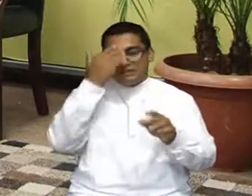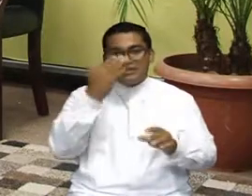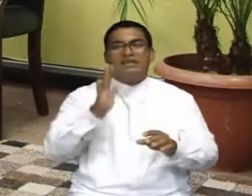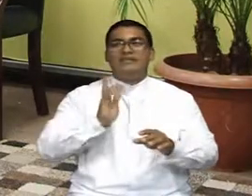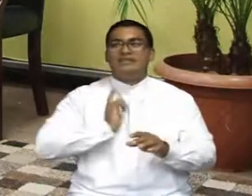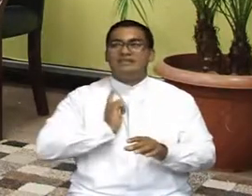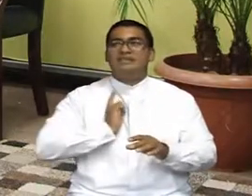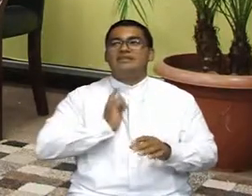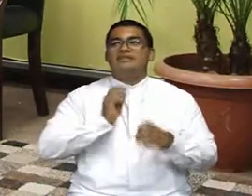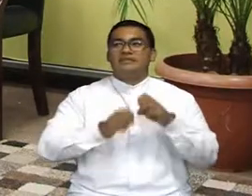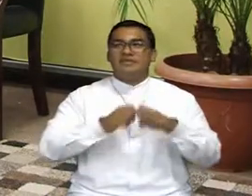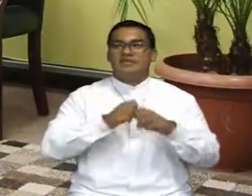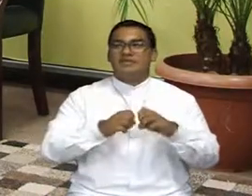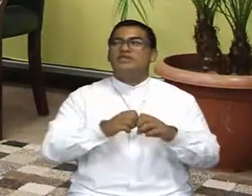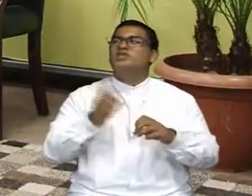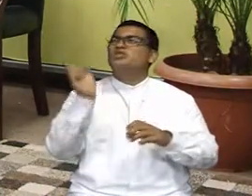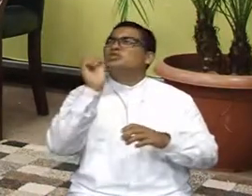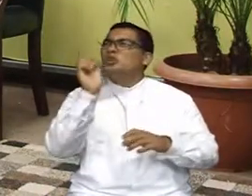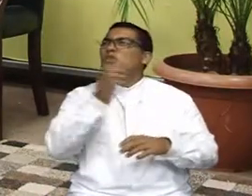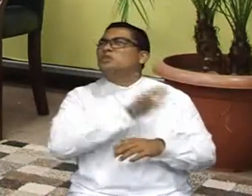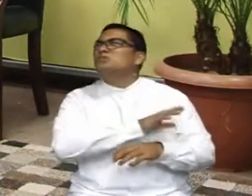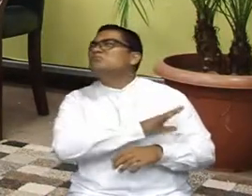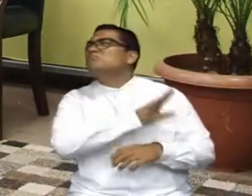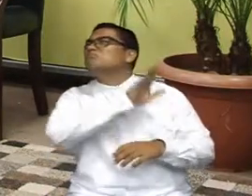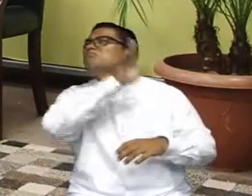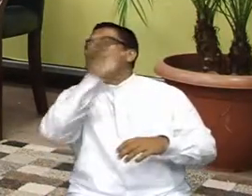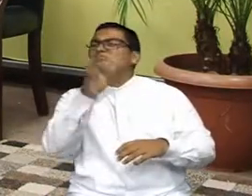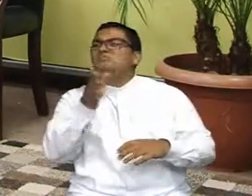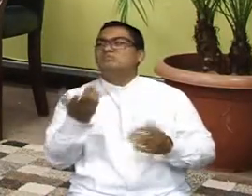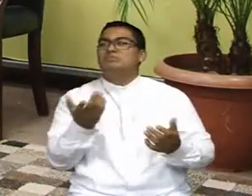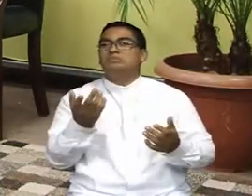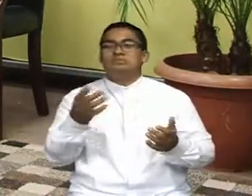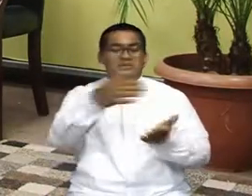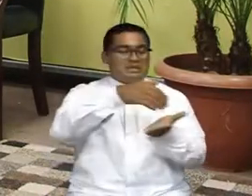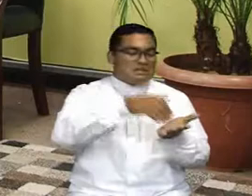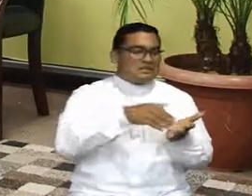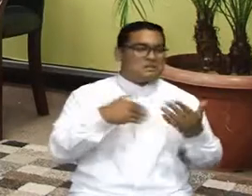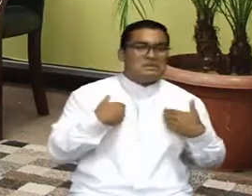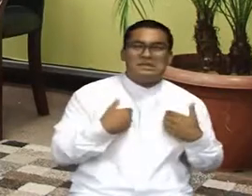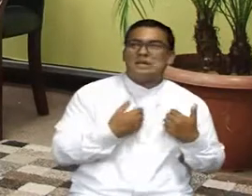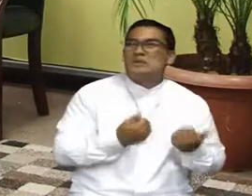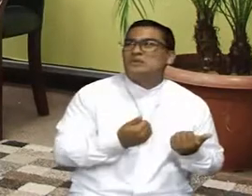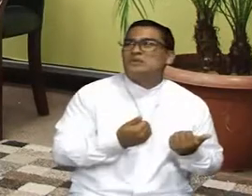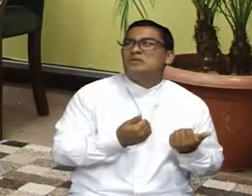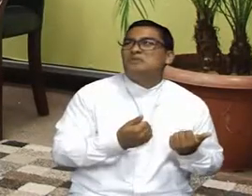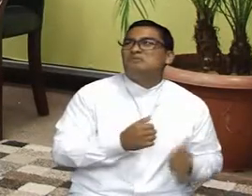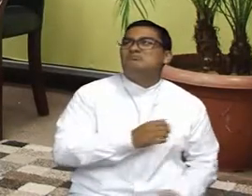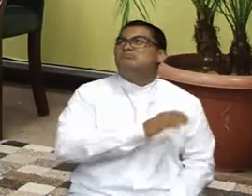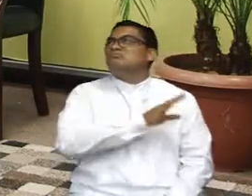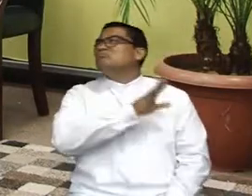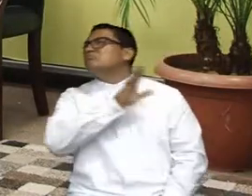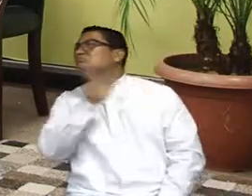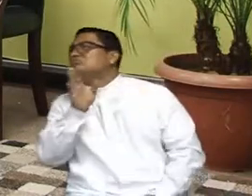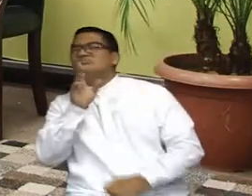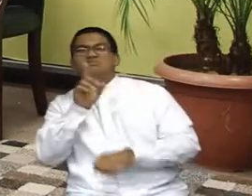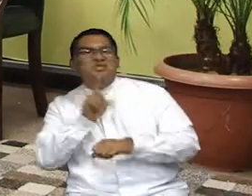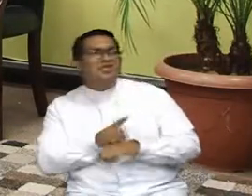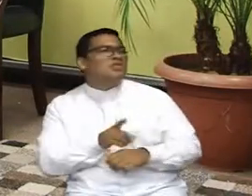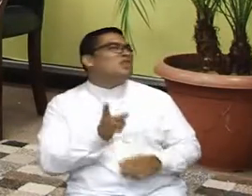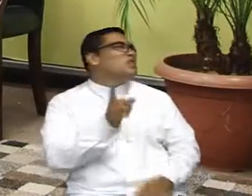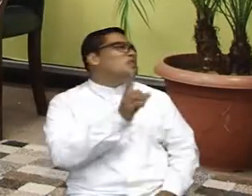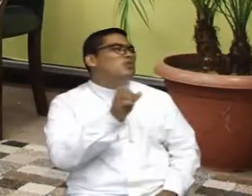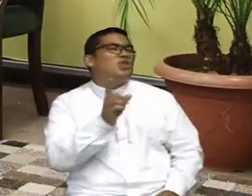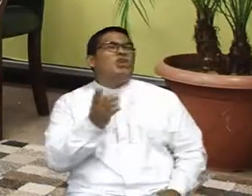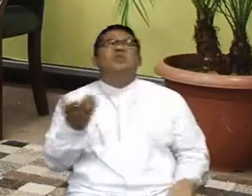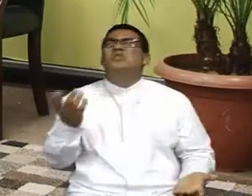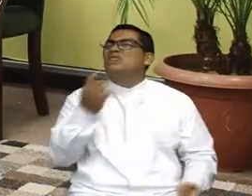problema? ¿Dónde deben acudir? ¿Se van a la unidad de salud? ¿Se van a donde el dermatólogo o se van donde el